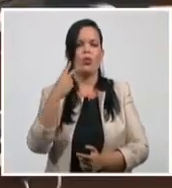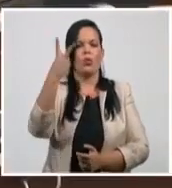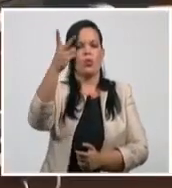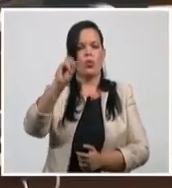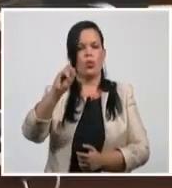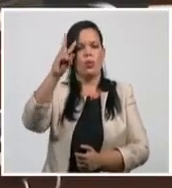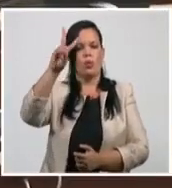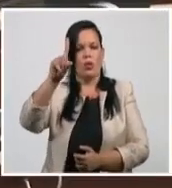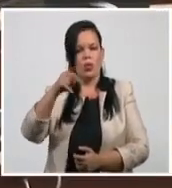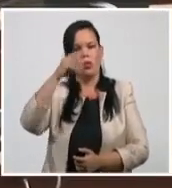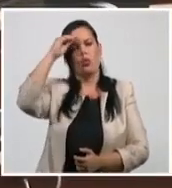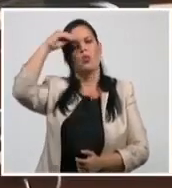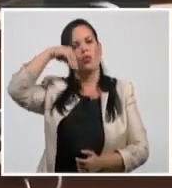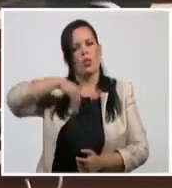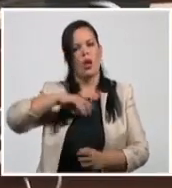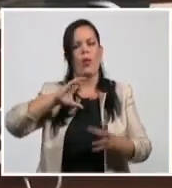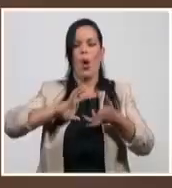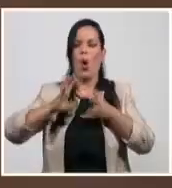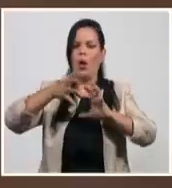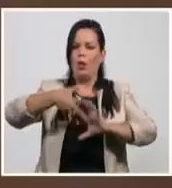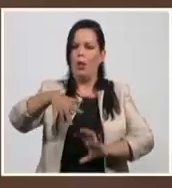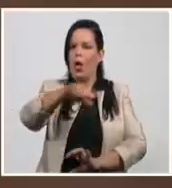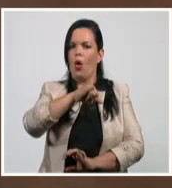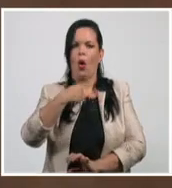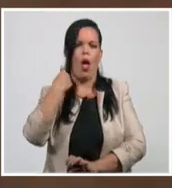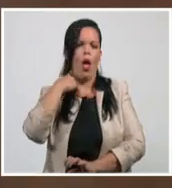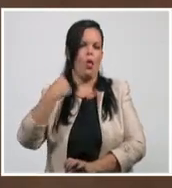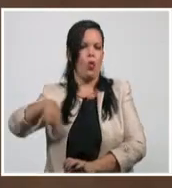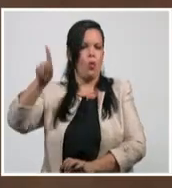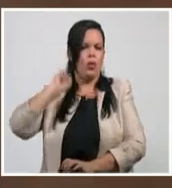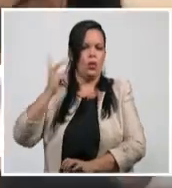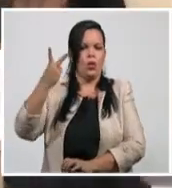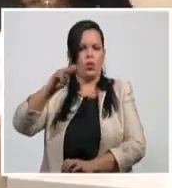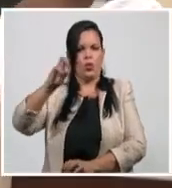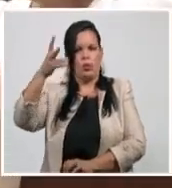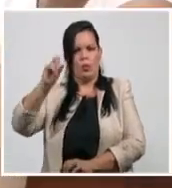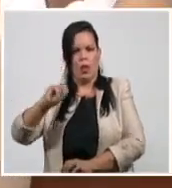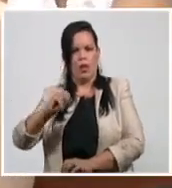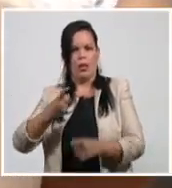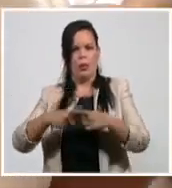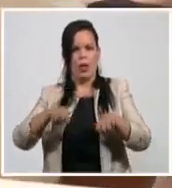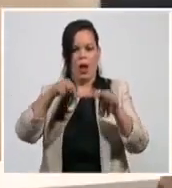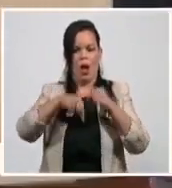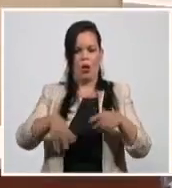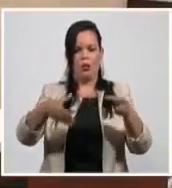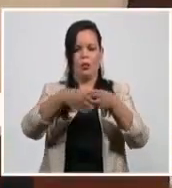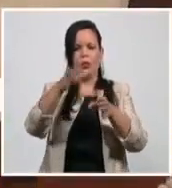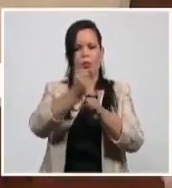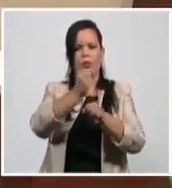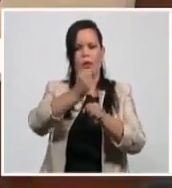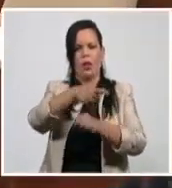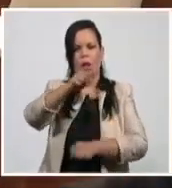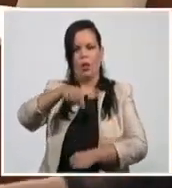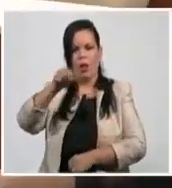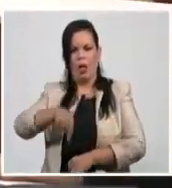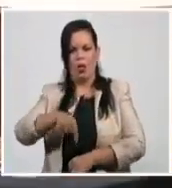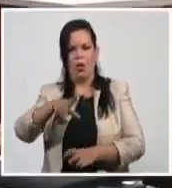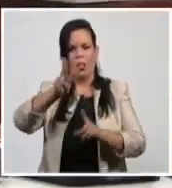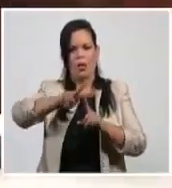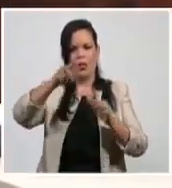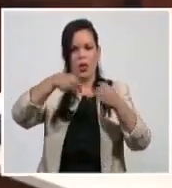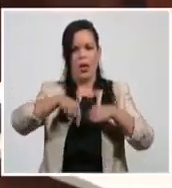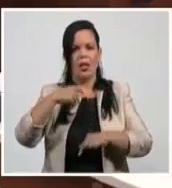complejo como su predecesor. Para los trabajadores del ICRT debe ser este un año de impulso y despegue para